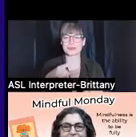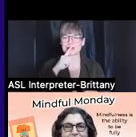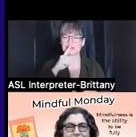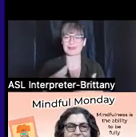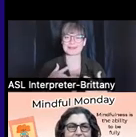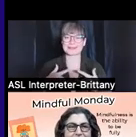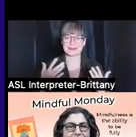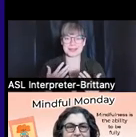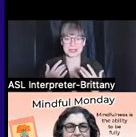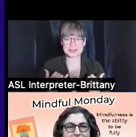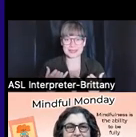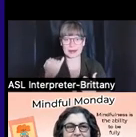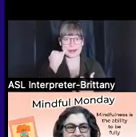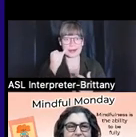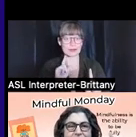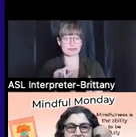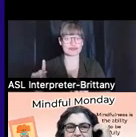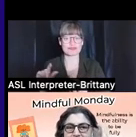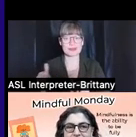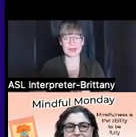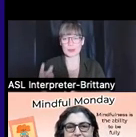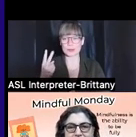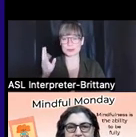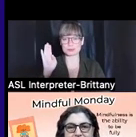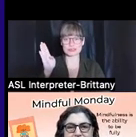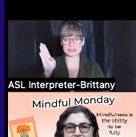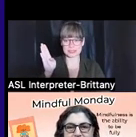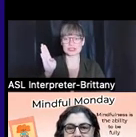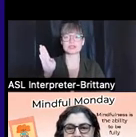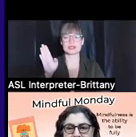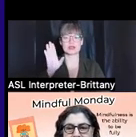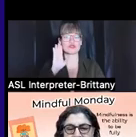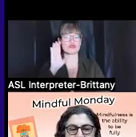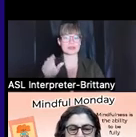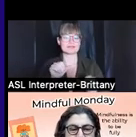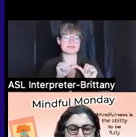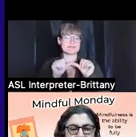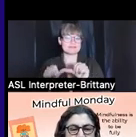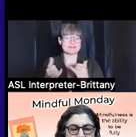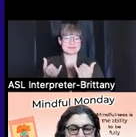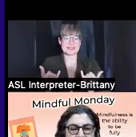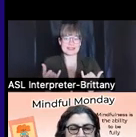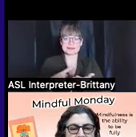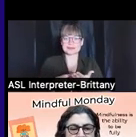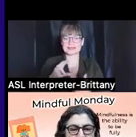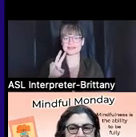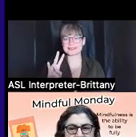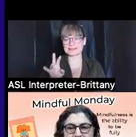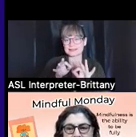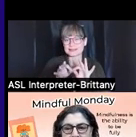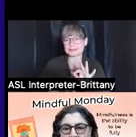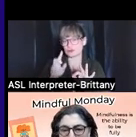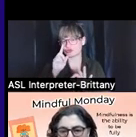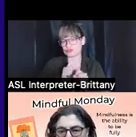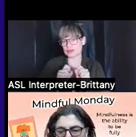tan emocionadas de estar aquí con ustedes. Si han asistido a las otras presentaciones, hoy día vamos a hablar